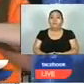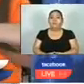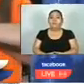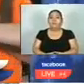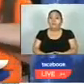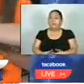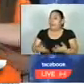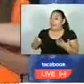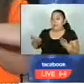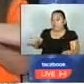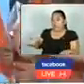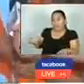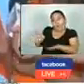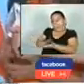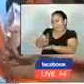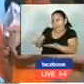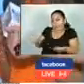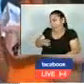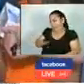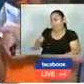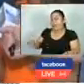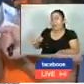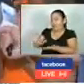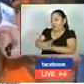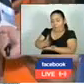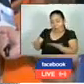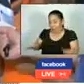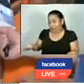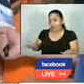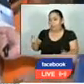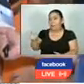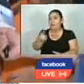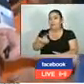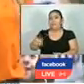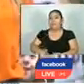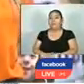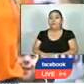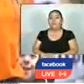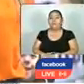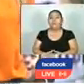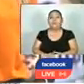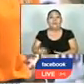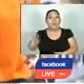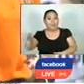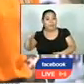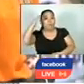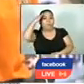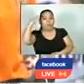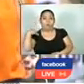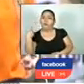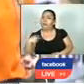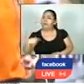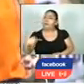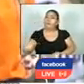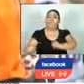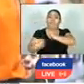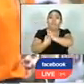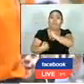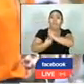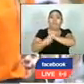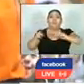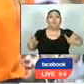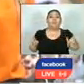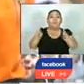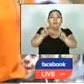y comparte, comparte con las personas. Grecia es apoyada en todo momento por su